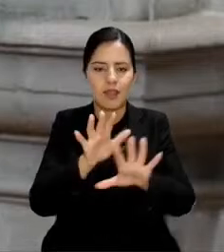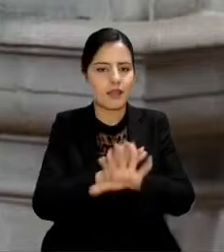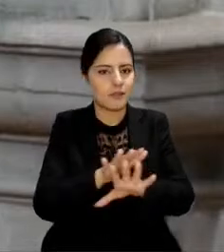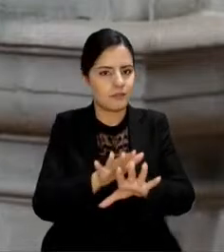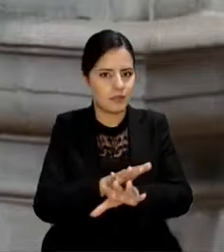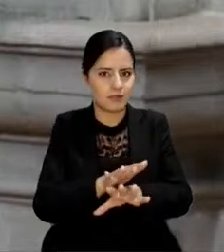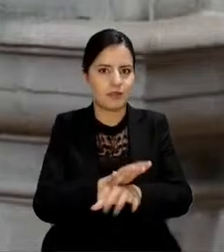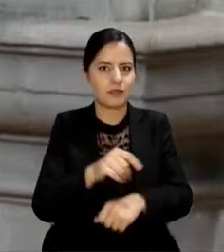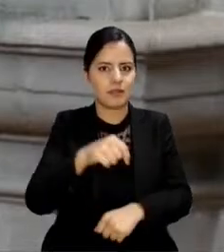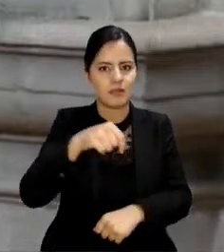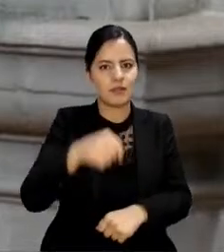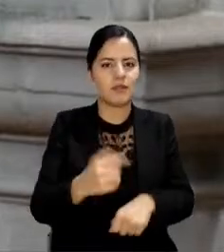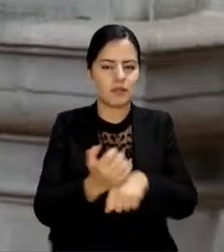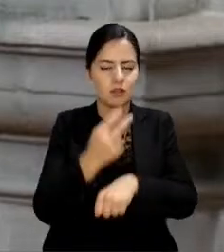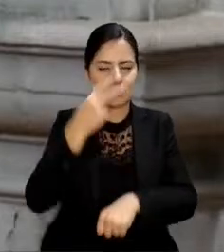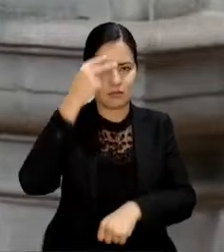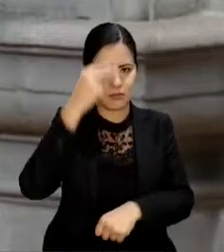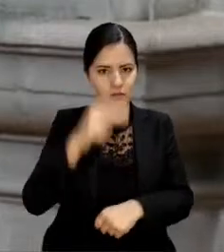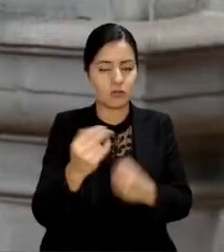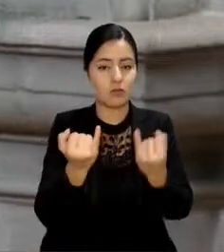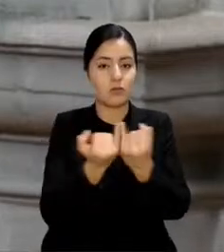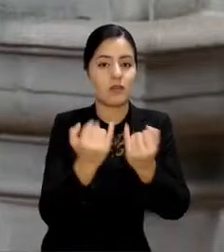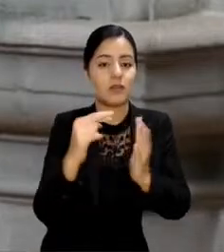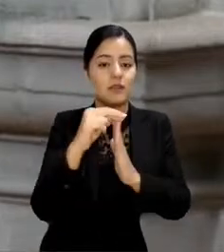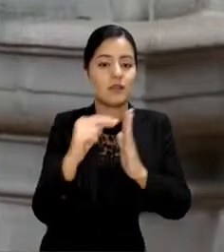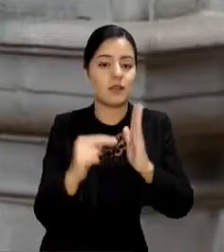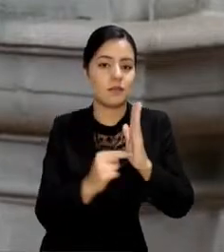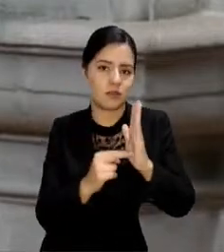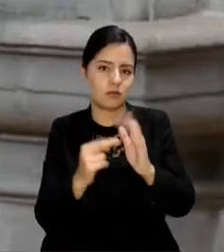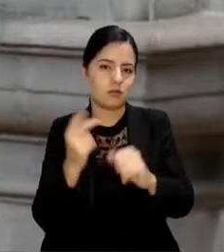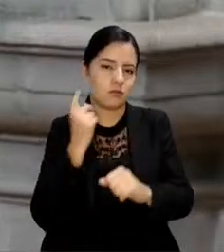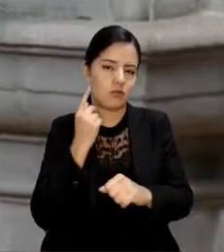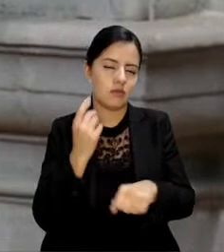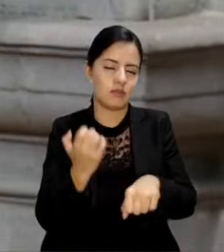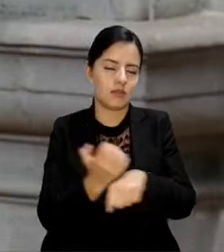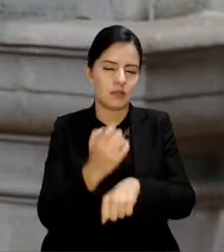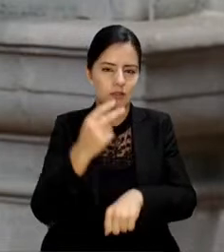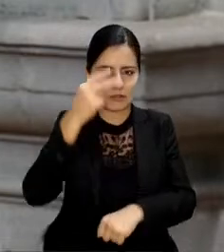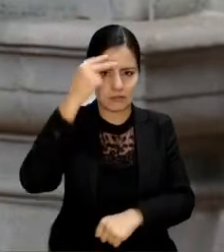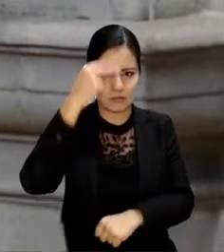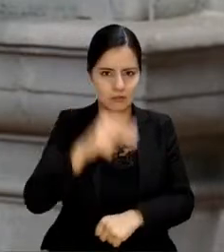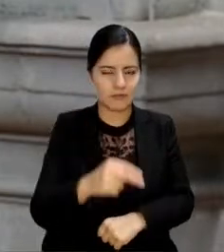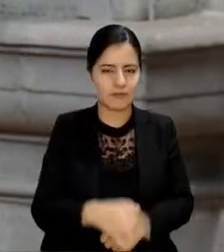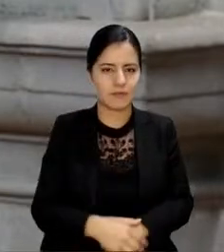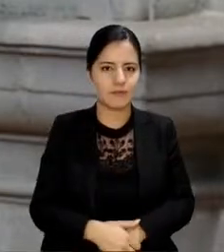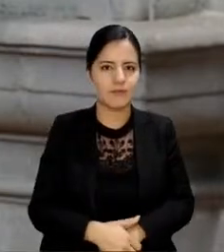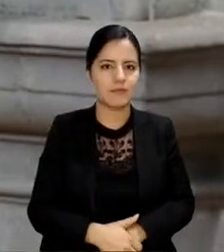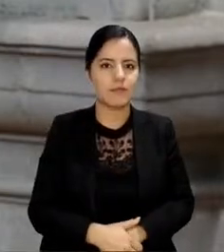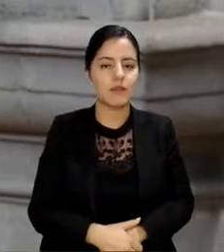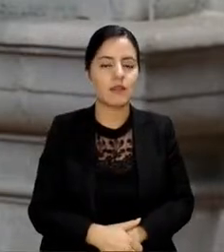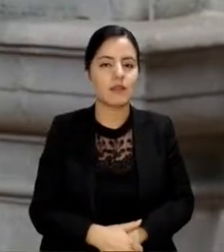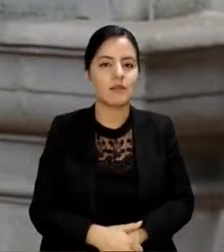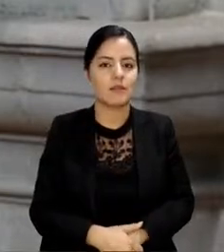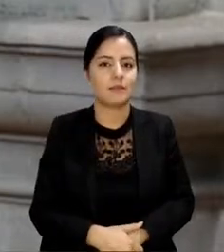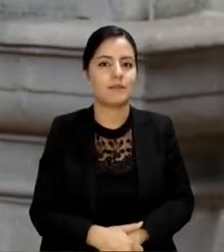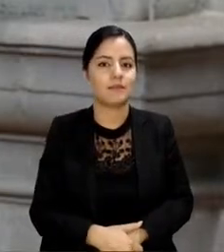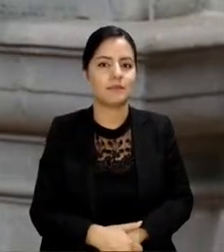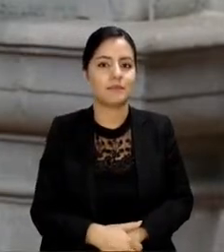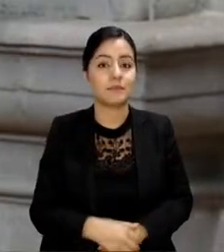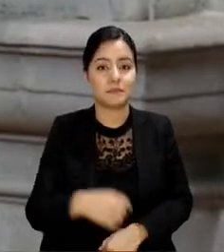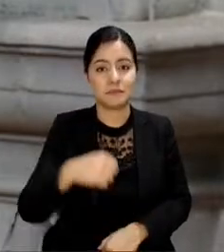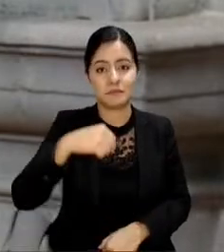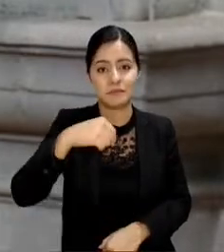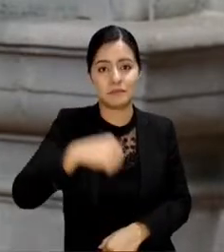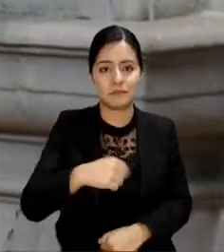del Estado Libre y Soberano de México, así como del Reglamento del Poder Legislativo del Estado Libre y Soberano de México. En materia